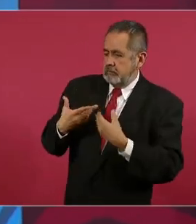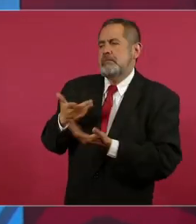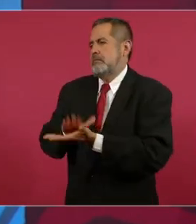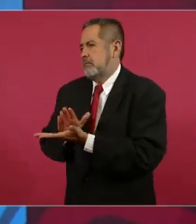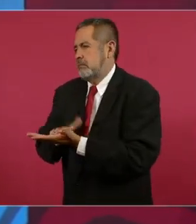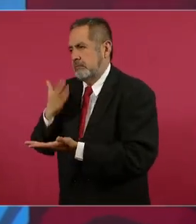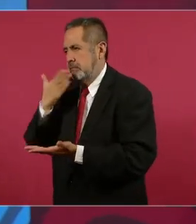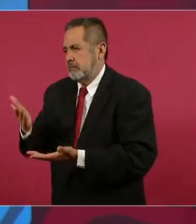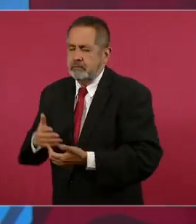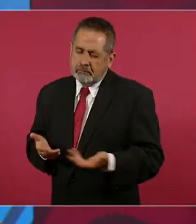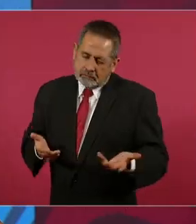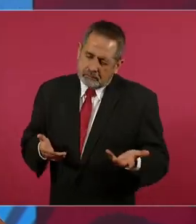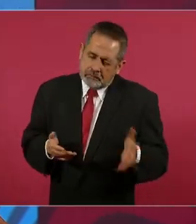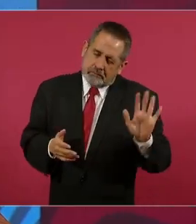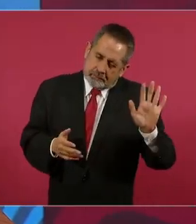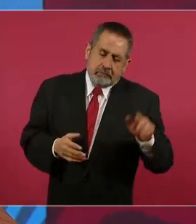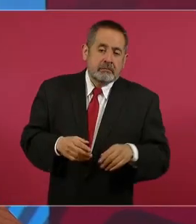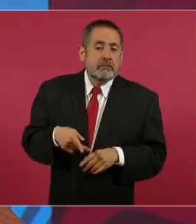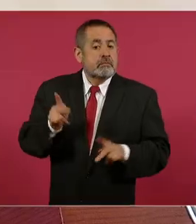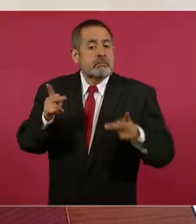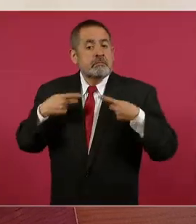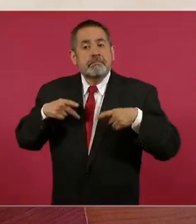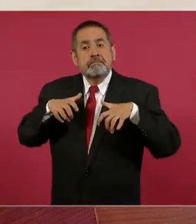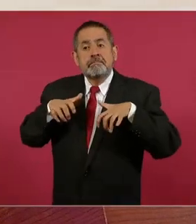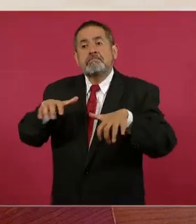pero que un ciudadano